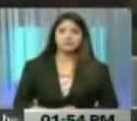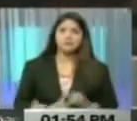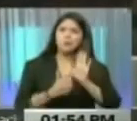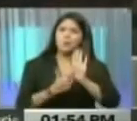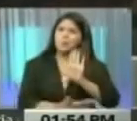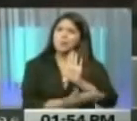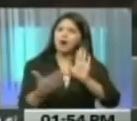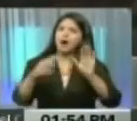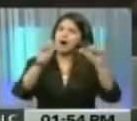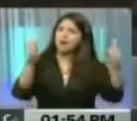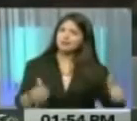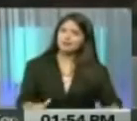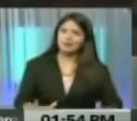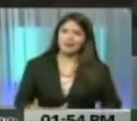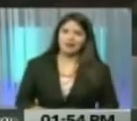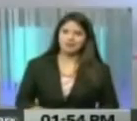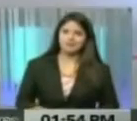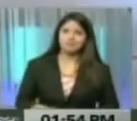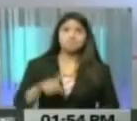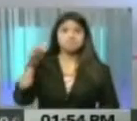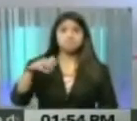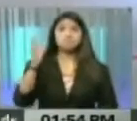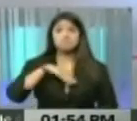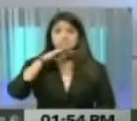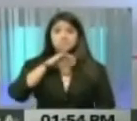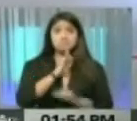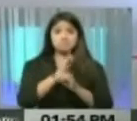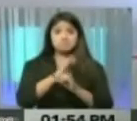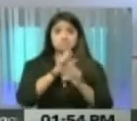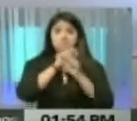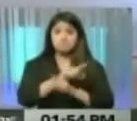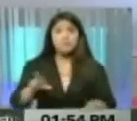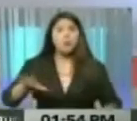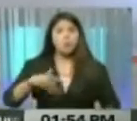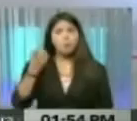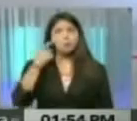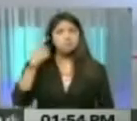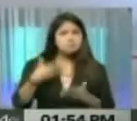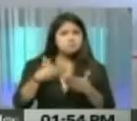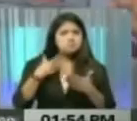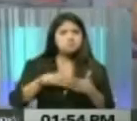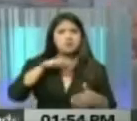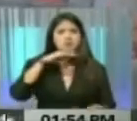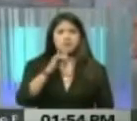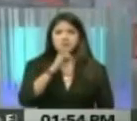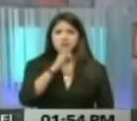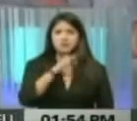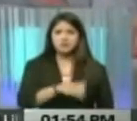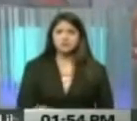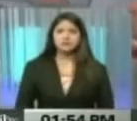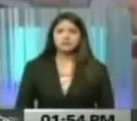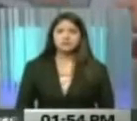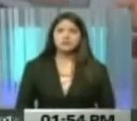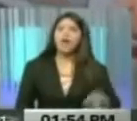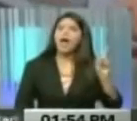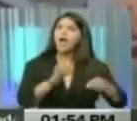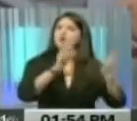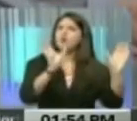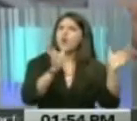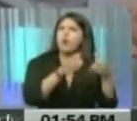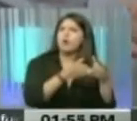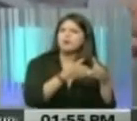ilustración artística. Están en las redes, allí puedes verificar sus contenidos. Muchos colectivos los